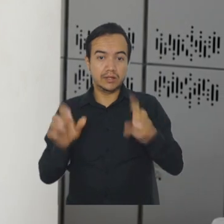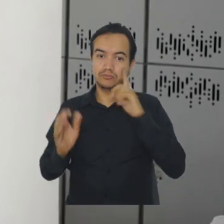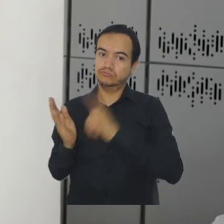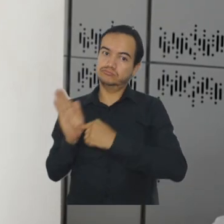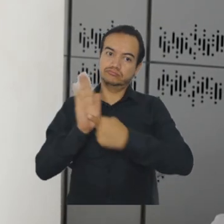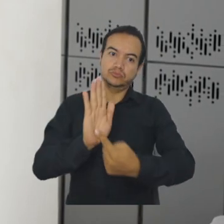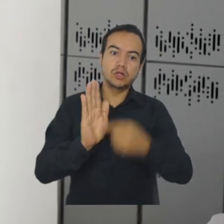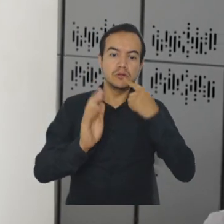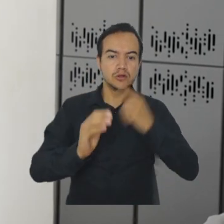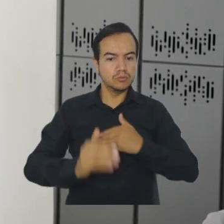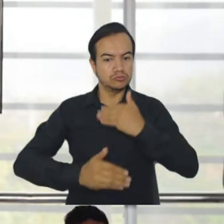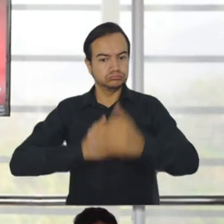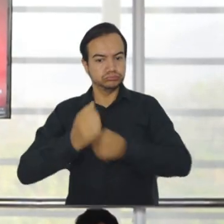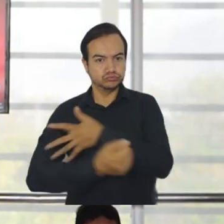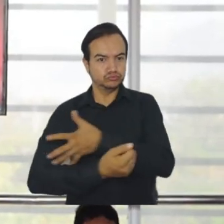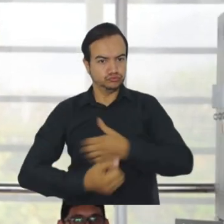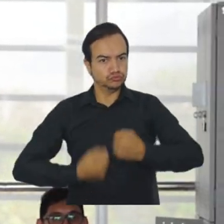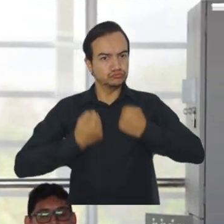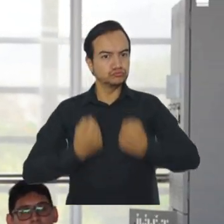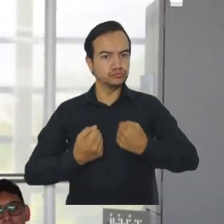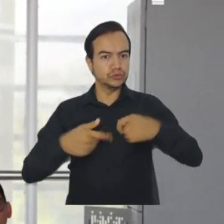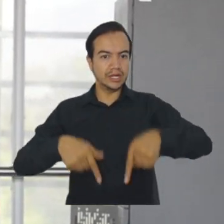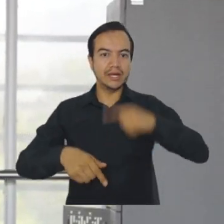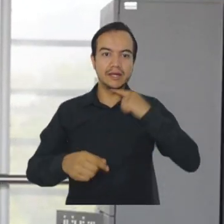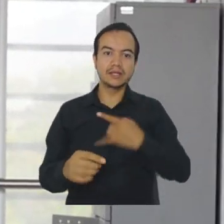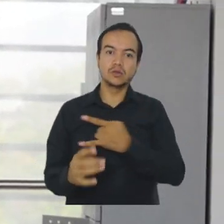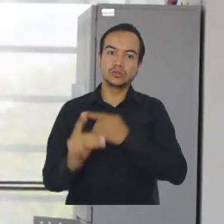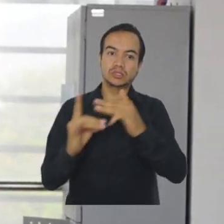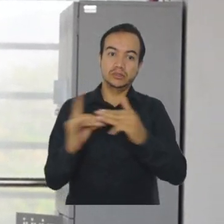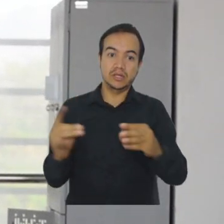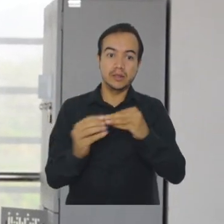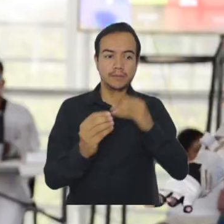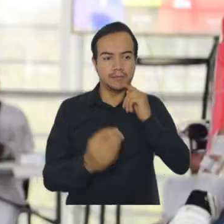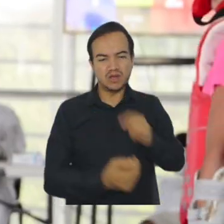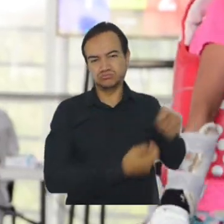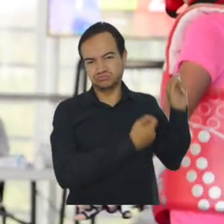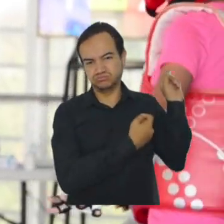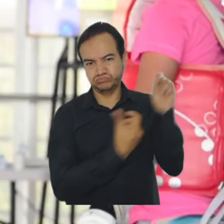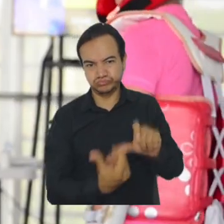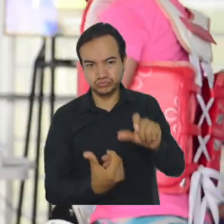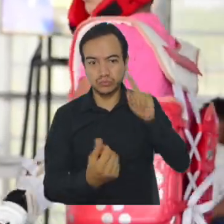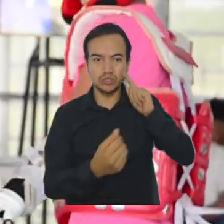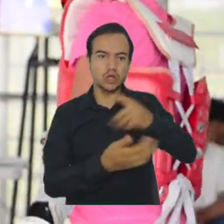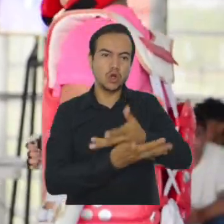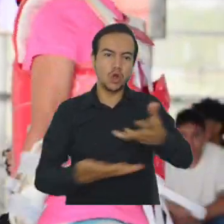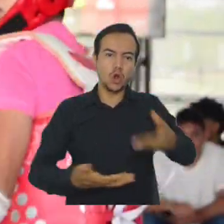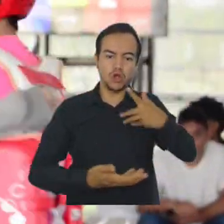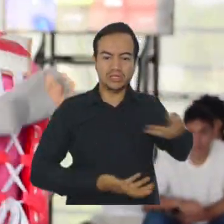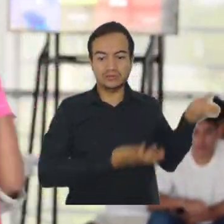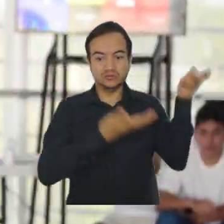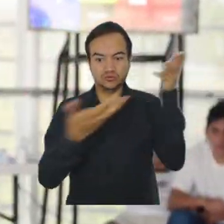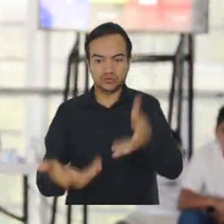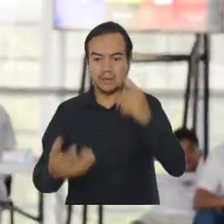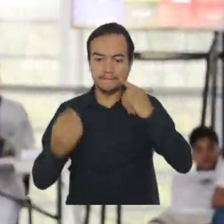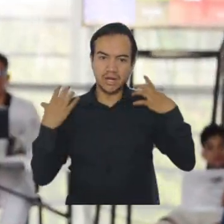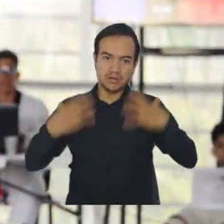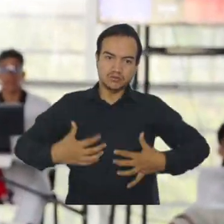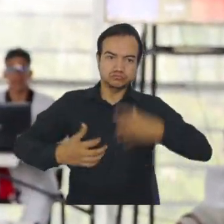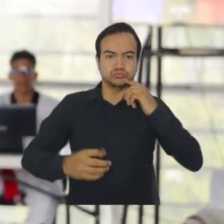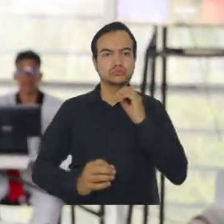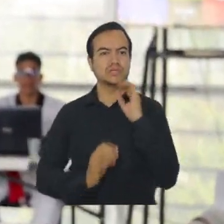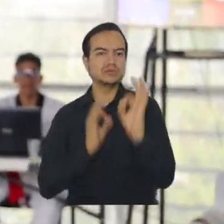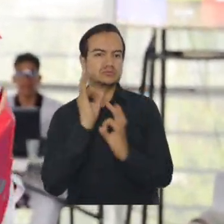para formarse. La actividad sirvió para visibilizar el fortalecimiento deportivo al interior de la alma mater, con la inversión en